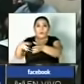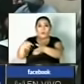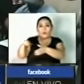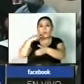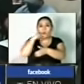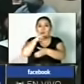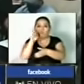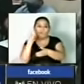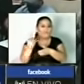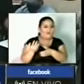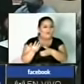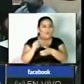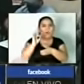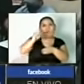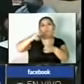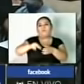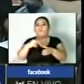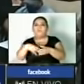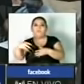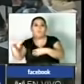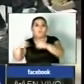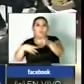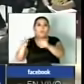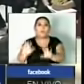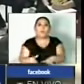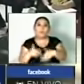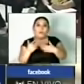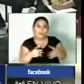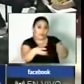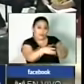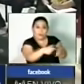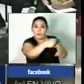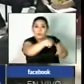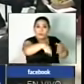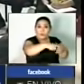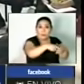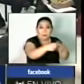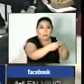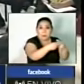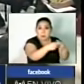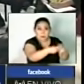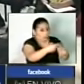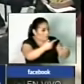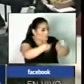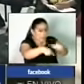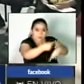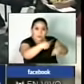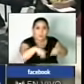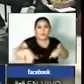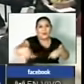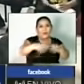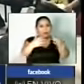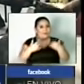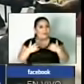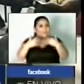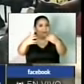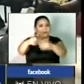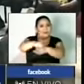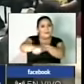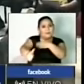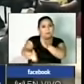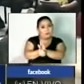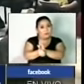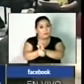decidió retirarse del pleno, porque la fracción de Arena aún no se hacía presente al Salón Azul. Pero luego de esto,